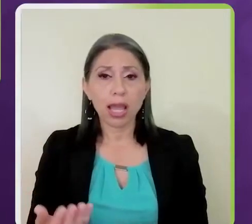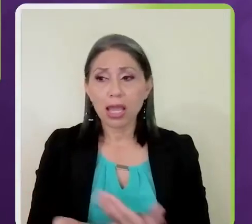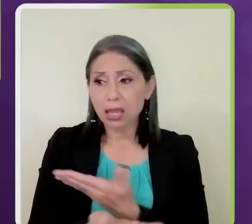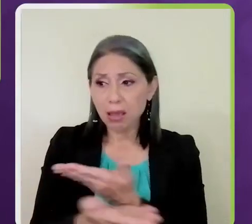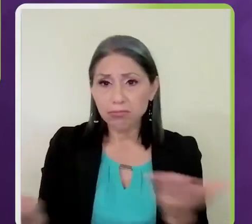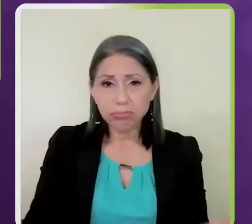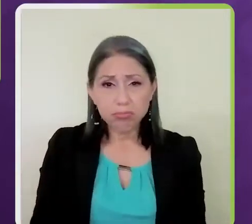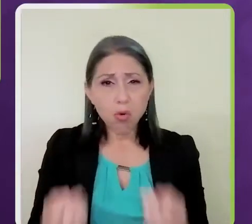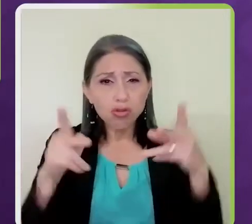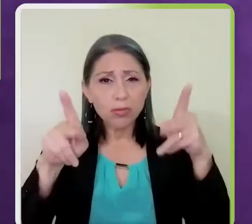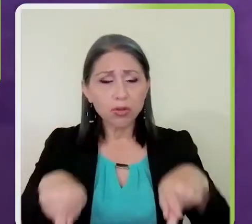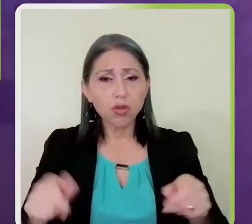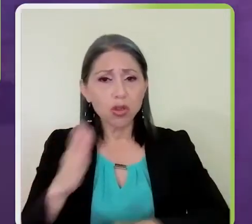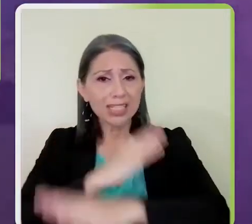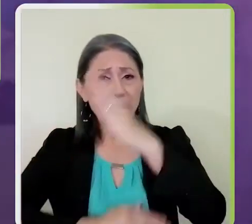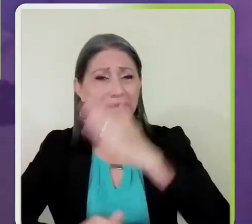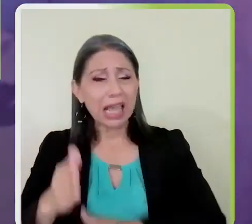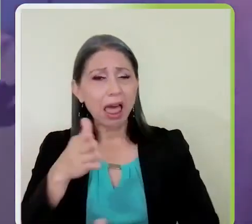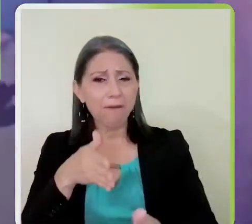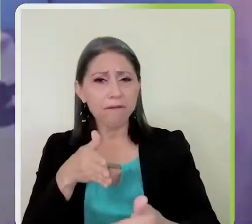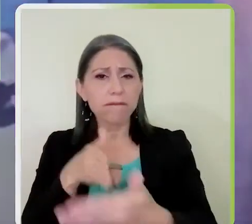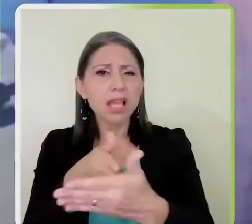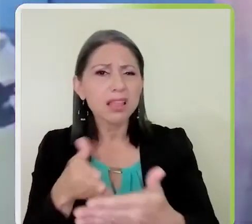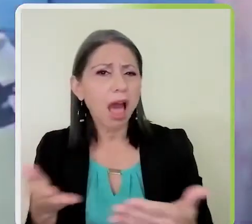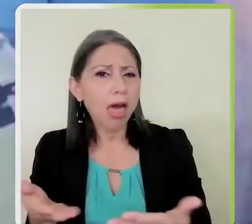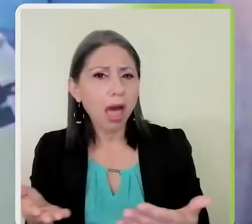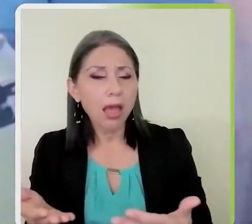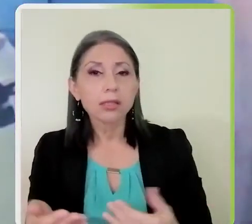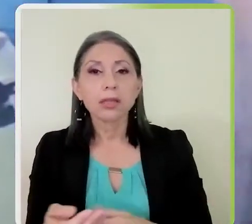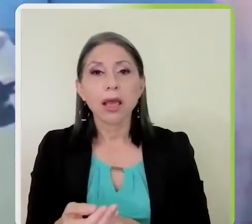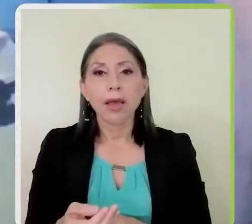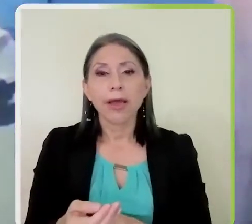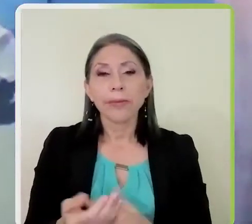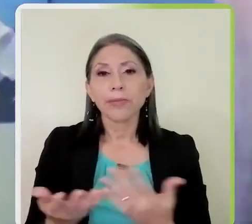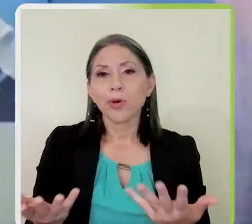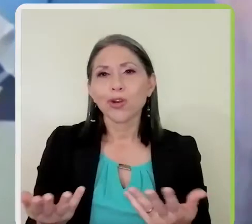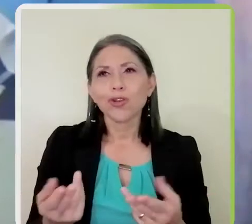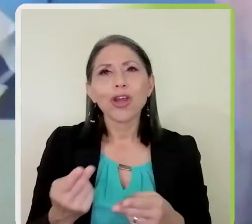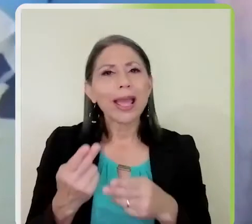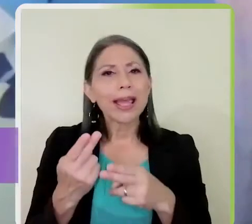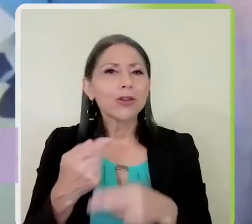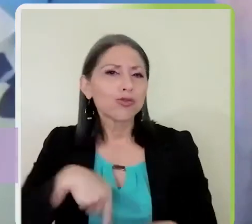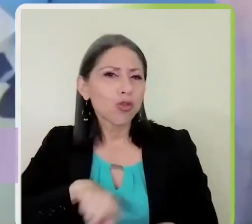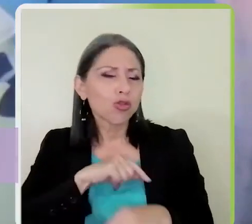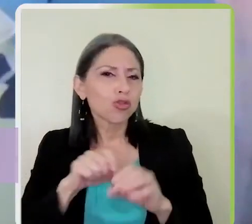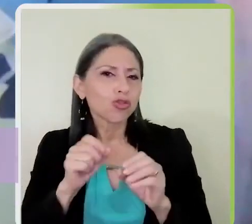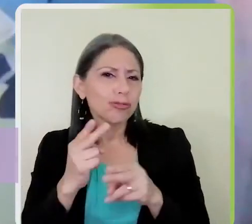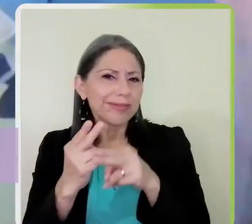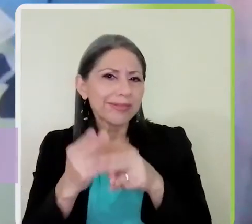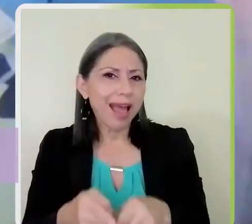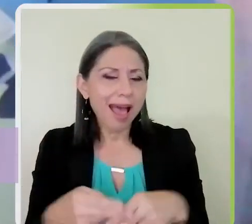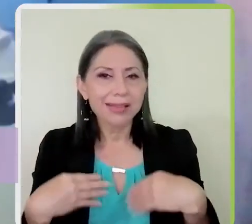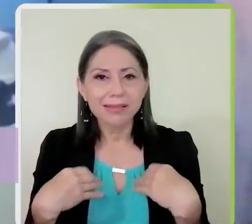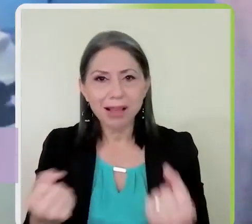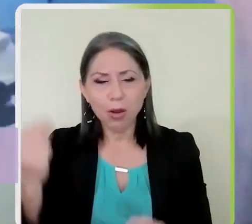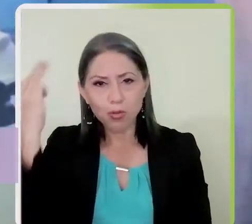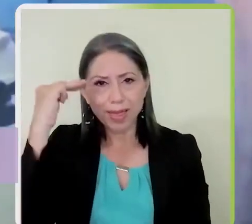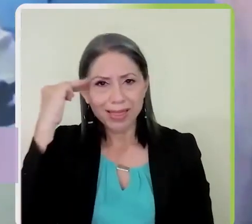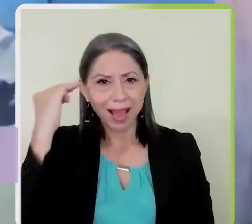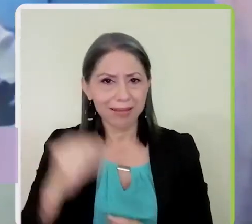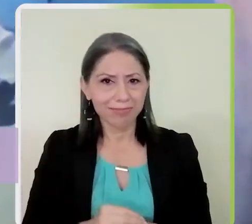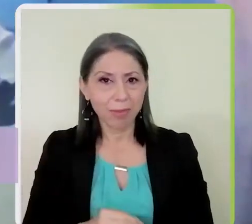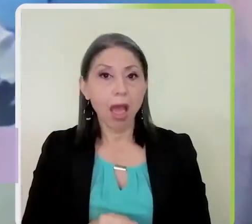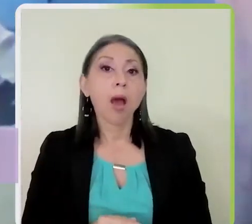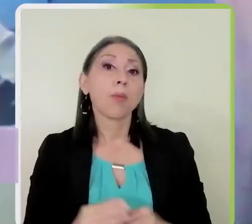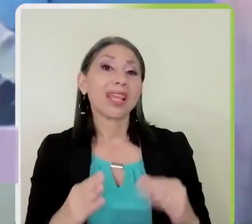la población con discapacidad se veía afectada era de la parte de lo que le podemos llegar a decir la salud mental, ¿verdad? Del hecho de